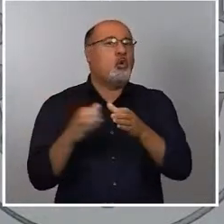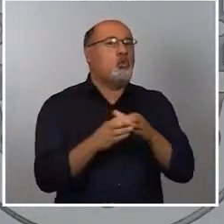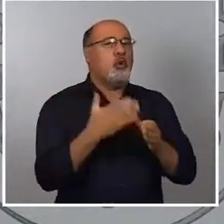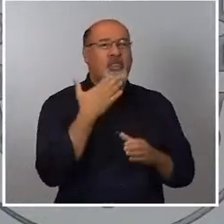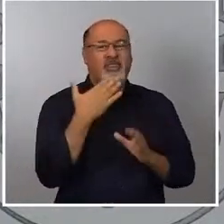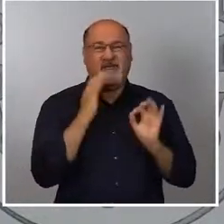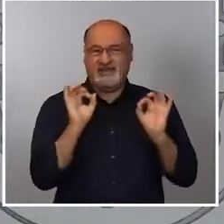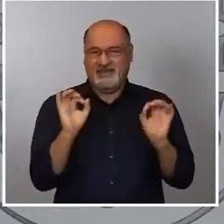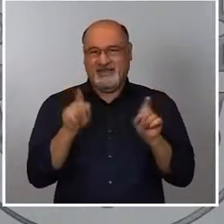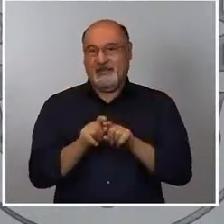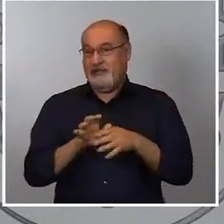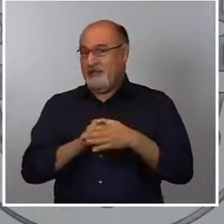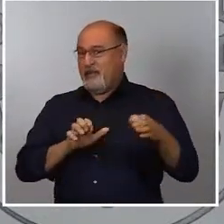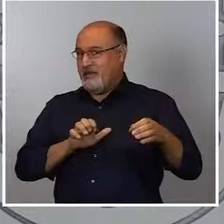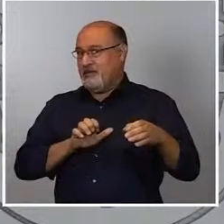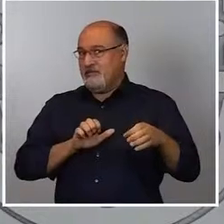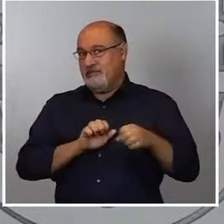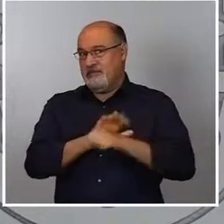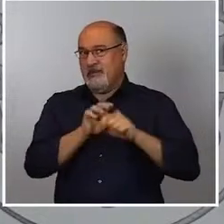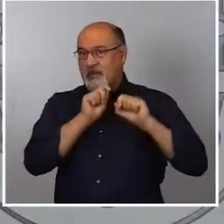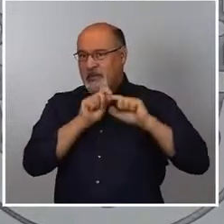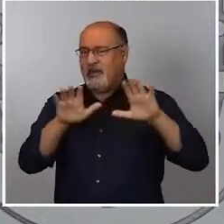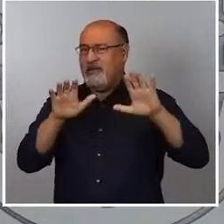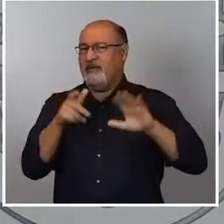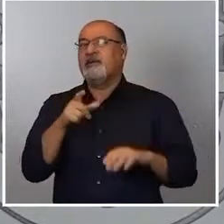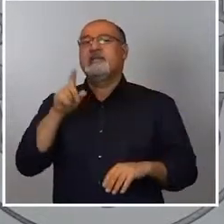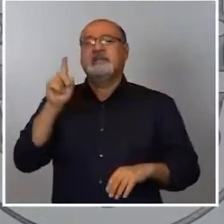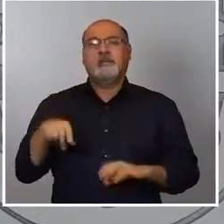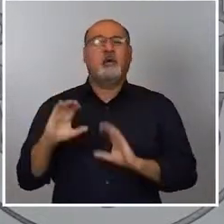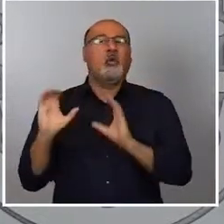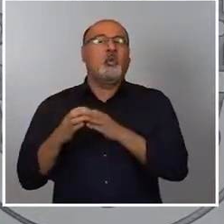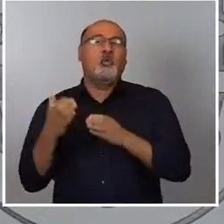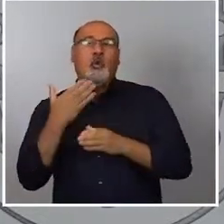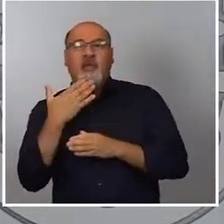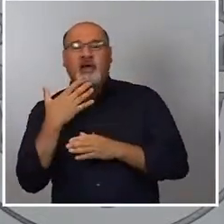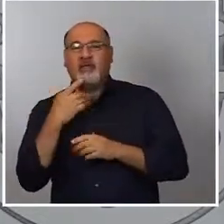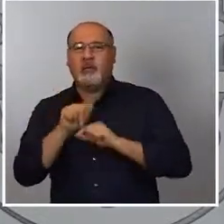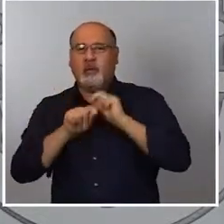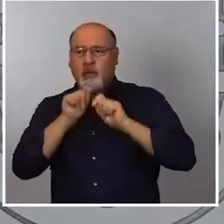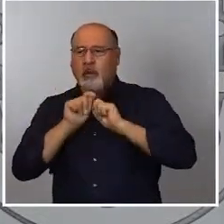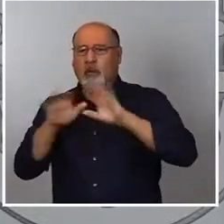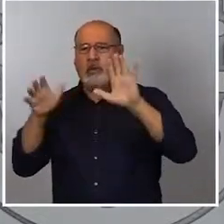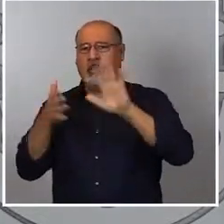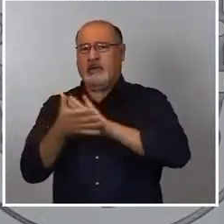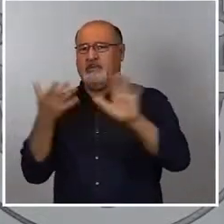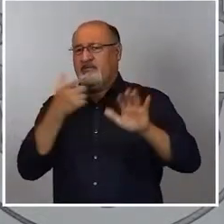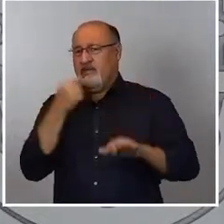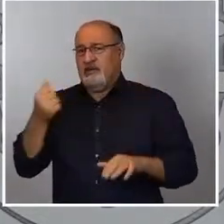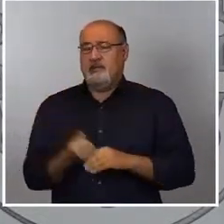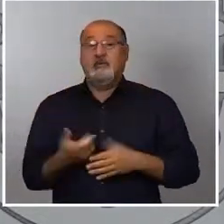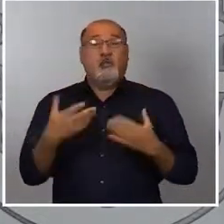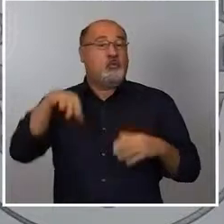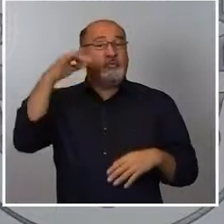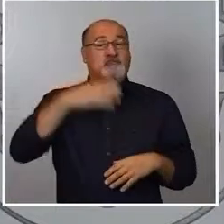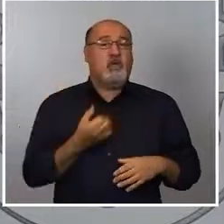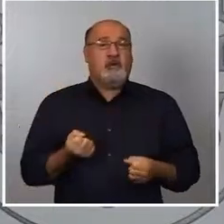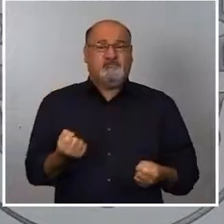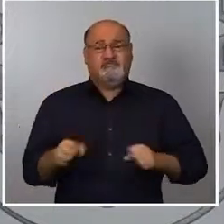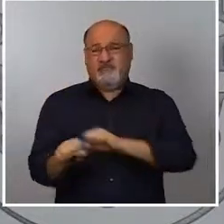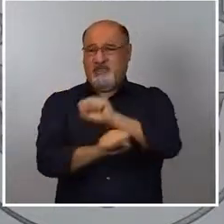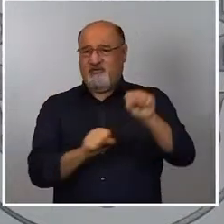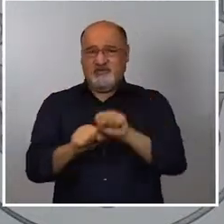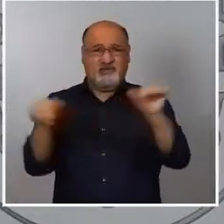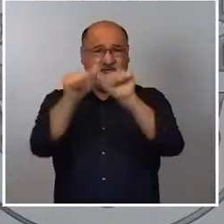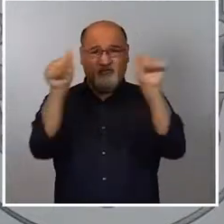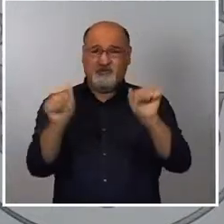viene mayor transmisión y también en los que hay un mayor contagio la vacunación es el arma más poderosa que tenemos para luchar